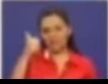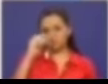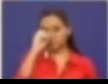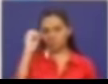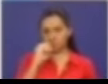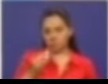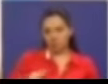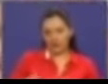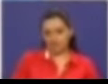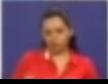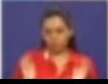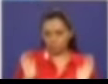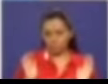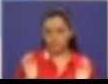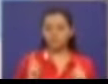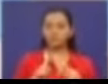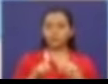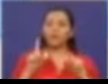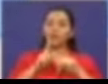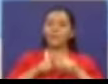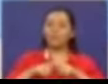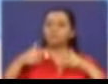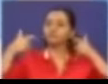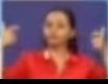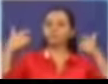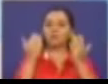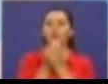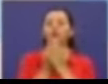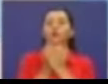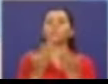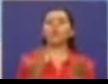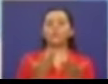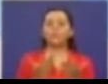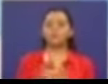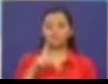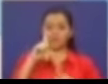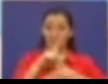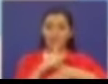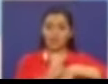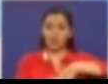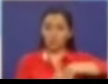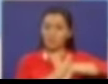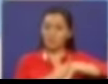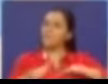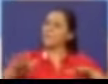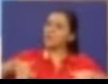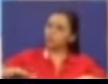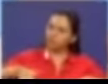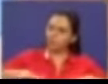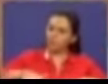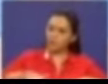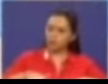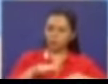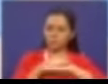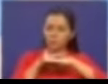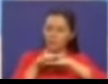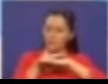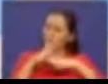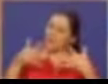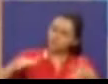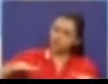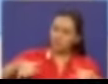economía. Entonces, el promedio de América Latina de gasto corriente, ¿cuál es el gasto corriente? Sueldos,